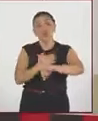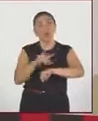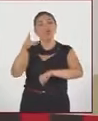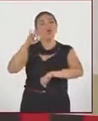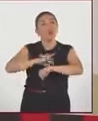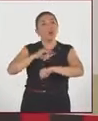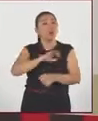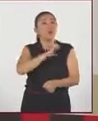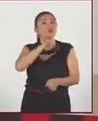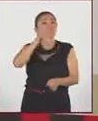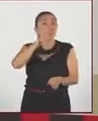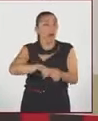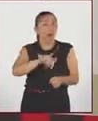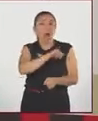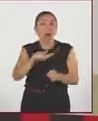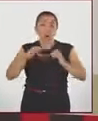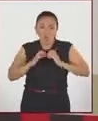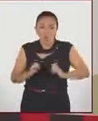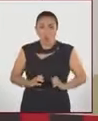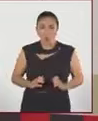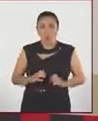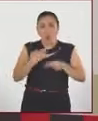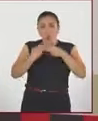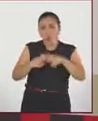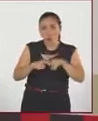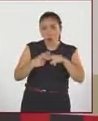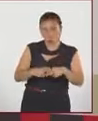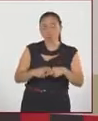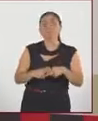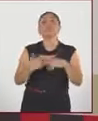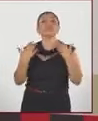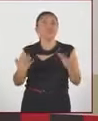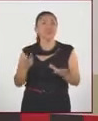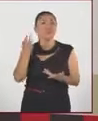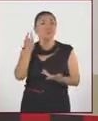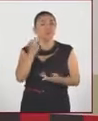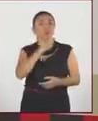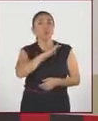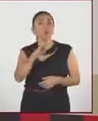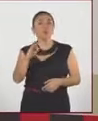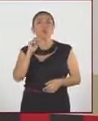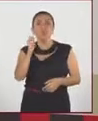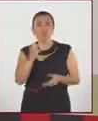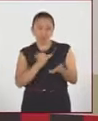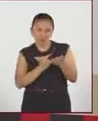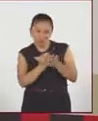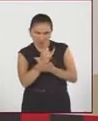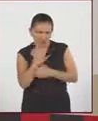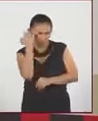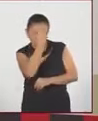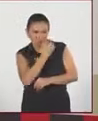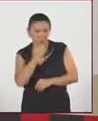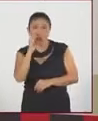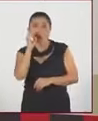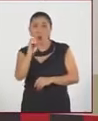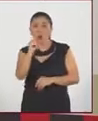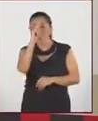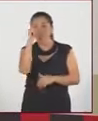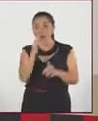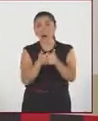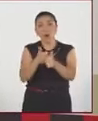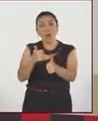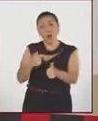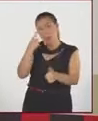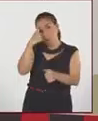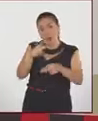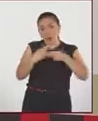ortopedista. Como su nombre lo dice, pueden llegar a determinar o a retrasar el desarrollo de los